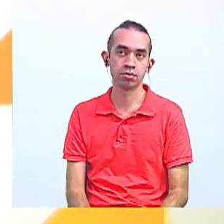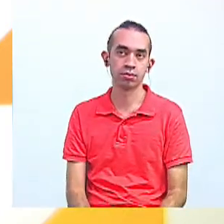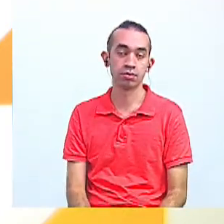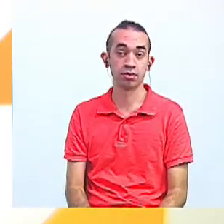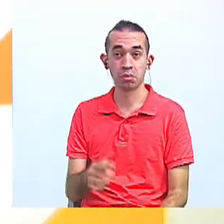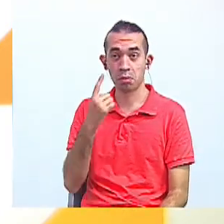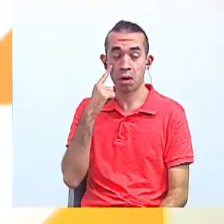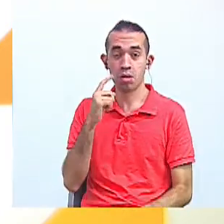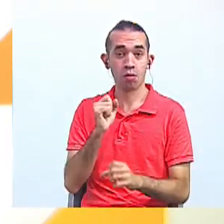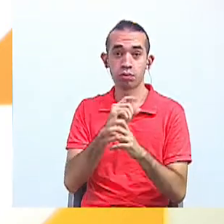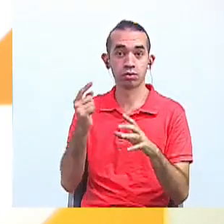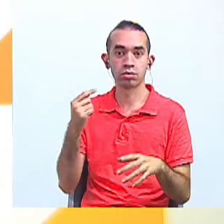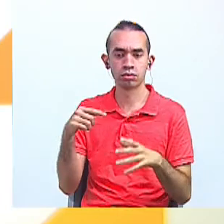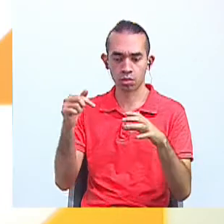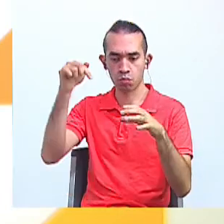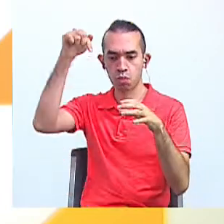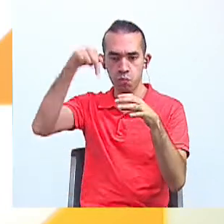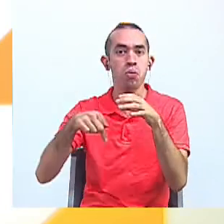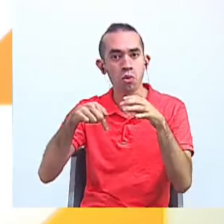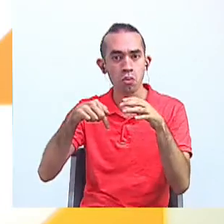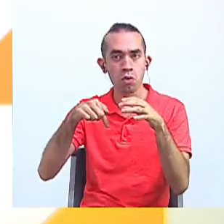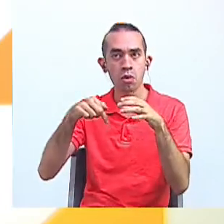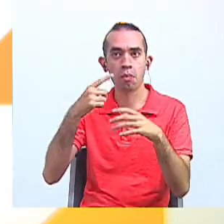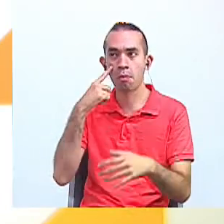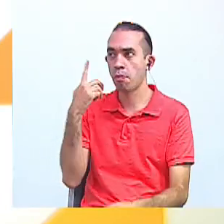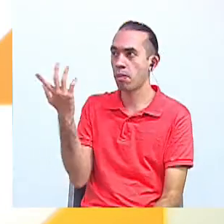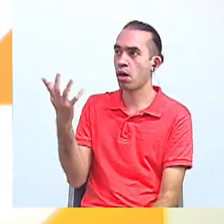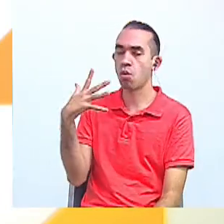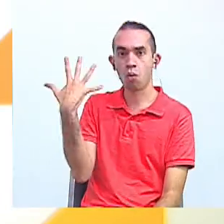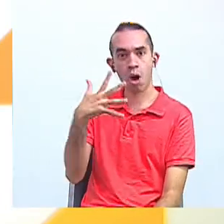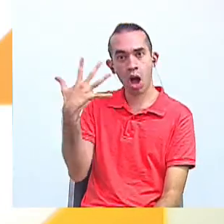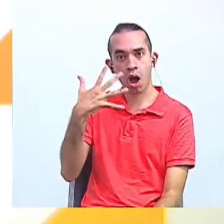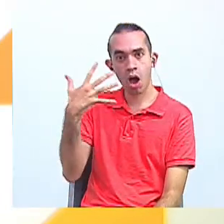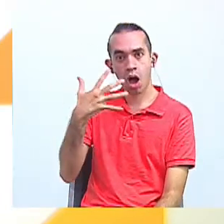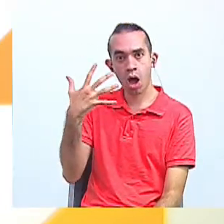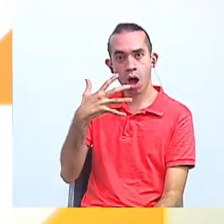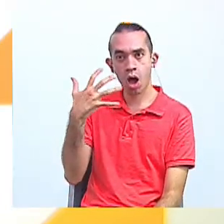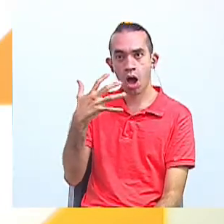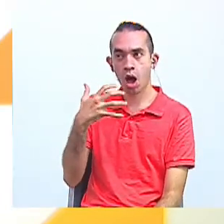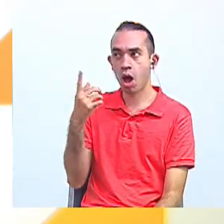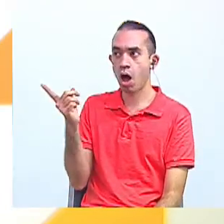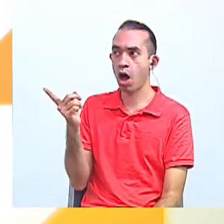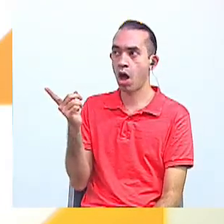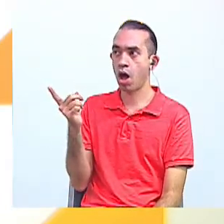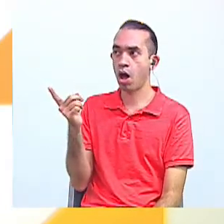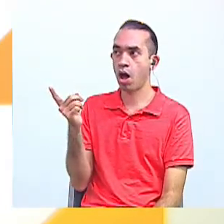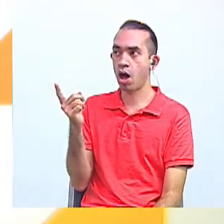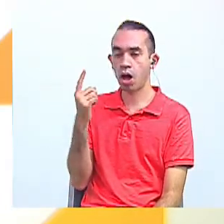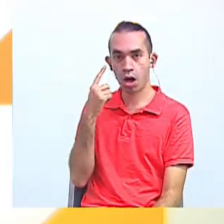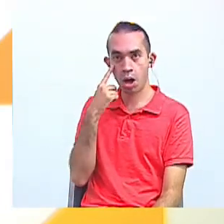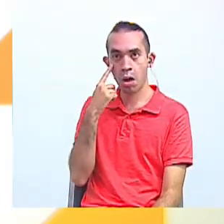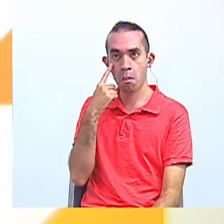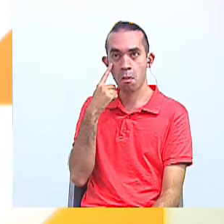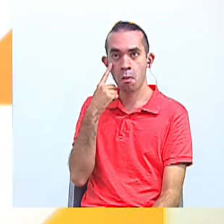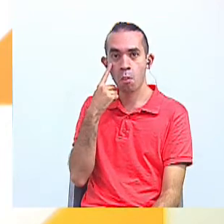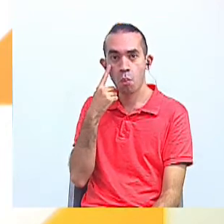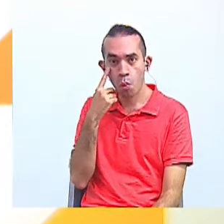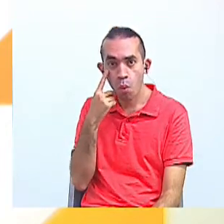Muy bien, ¿qué les parece? Sorprendente, ¿verdad? Bueno, como ustedes